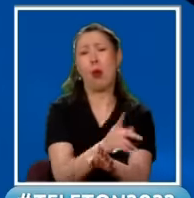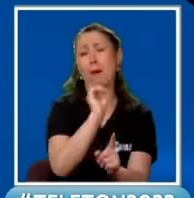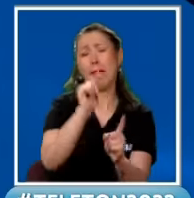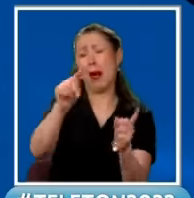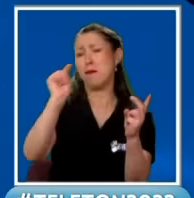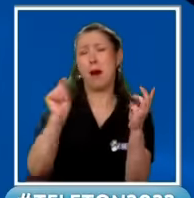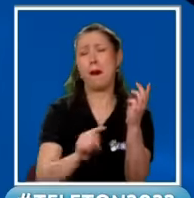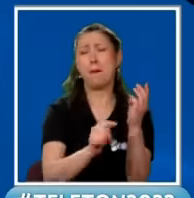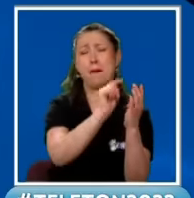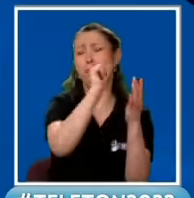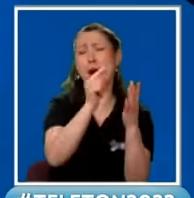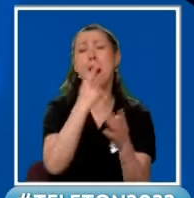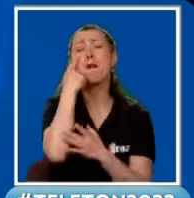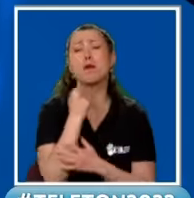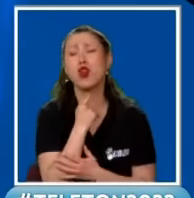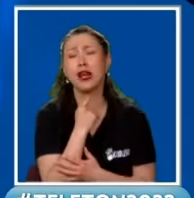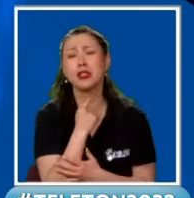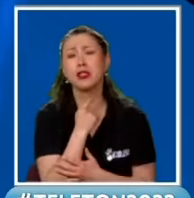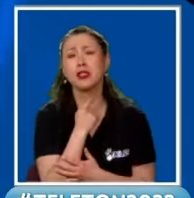Eso. Verificar.